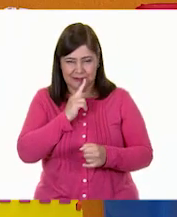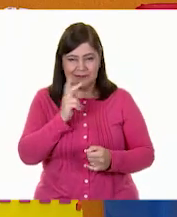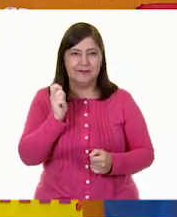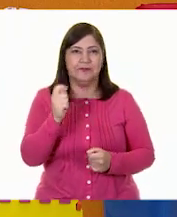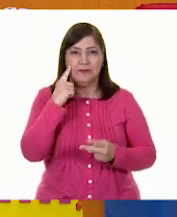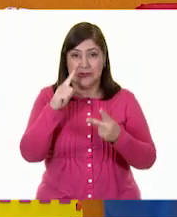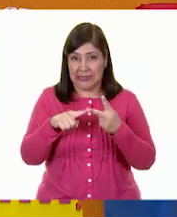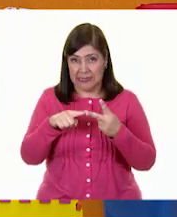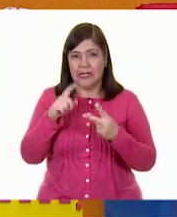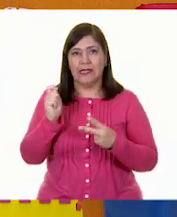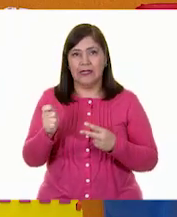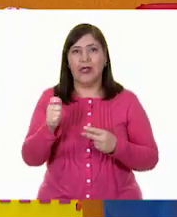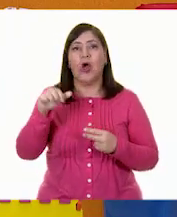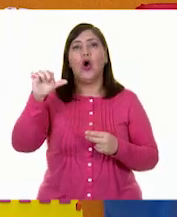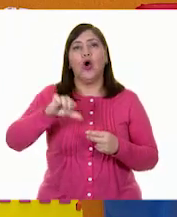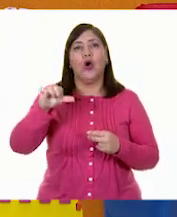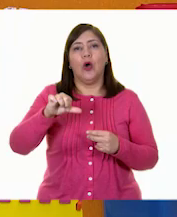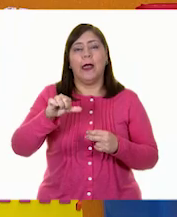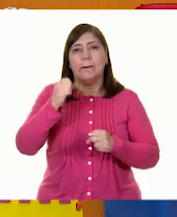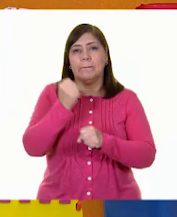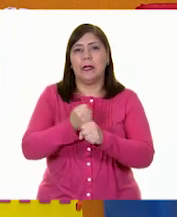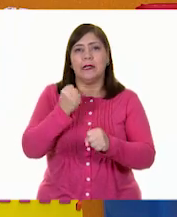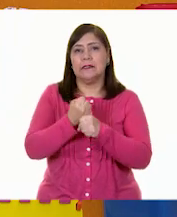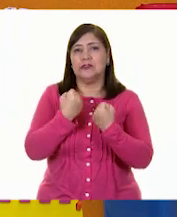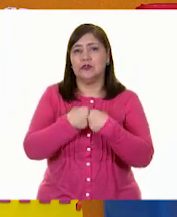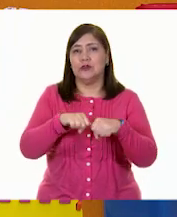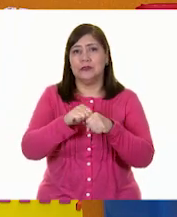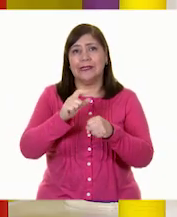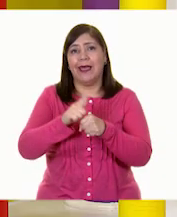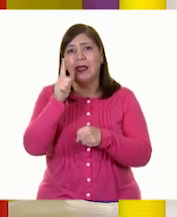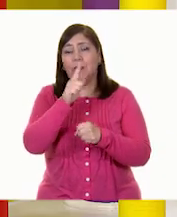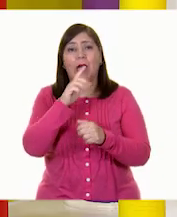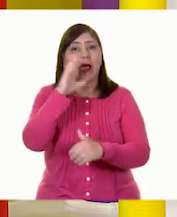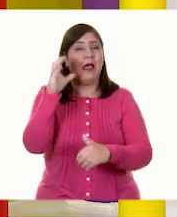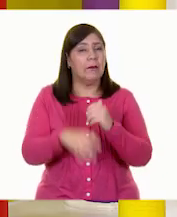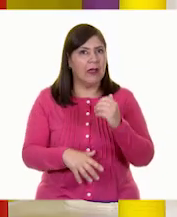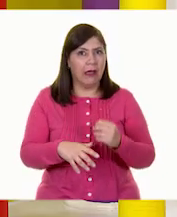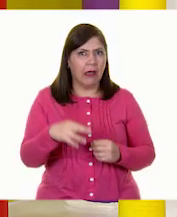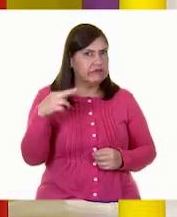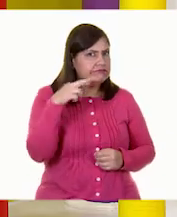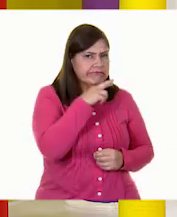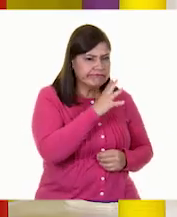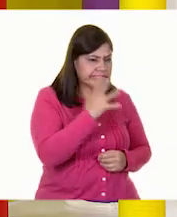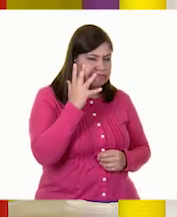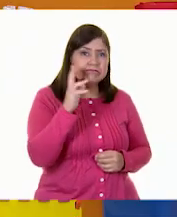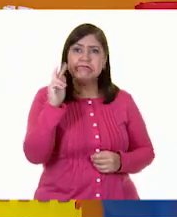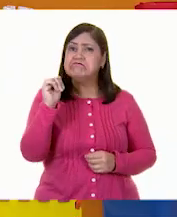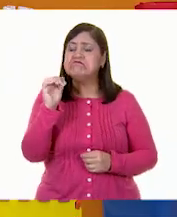La no tan buena es que hoy terminamos la práctica social del lenguaje. ¿Tan rápido? Chiquitita.